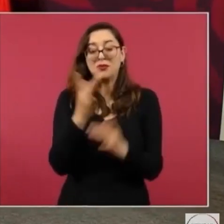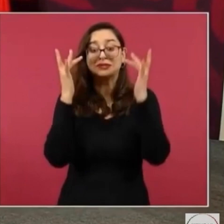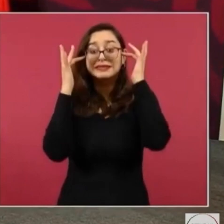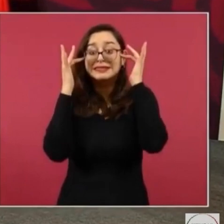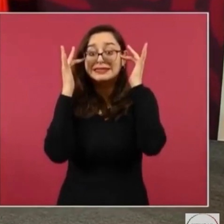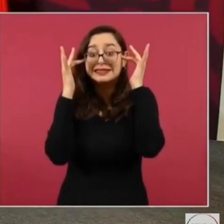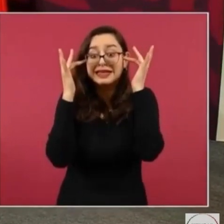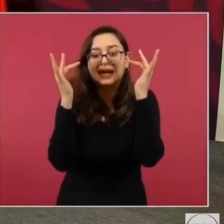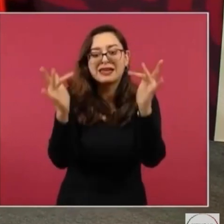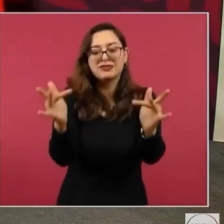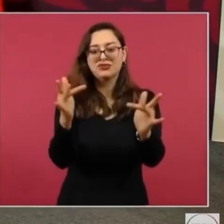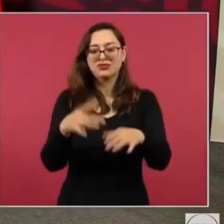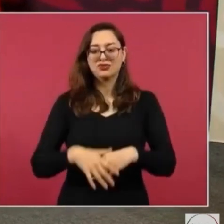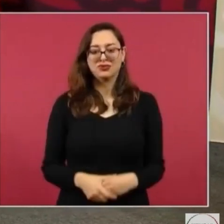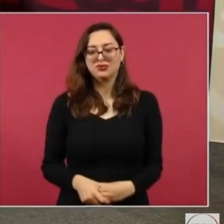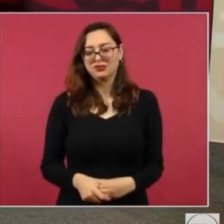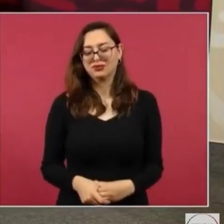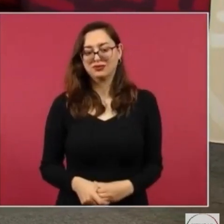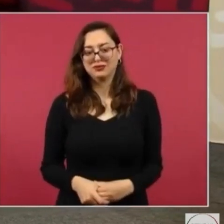que quería